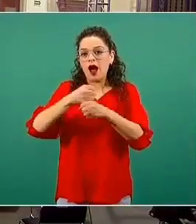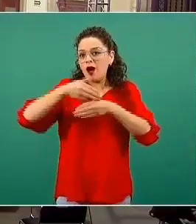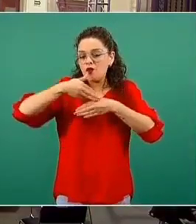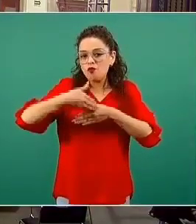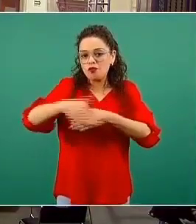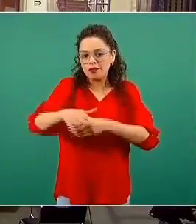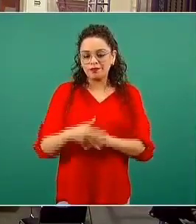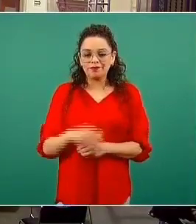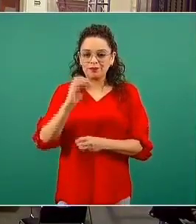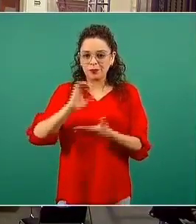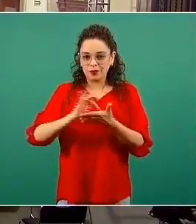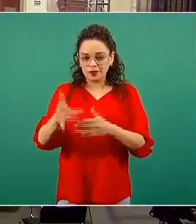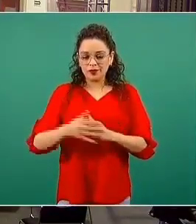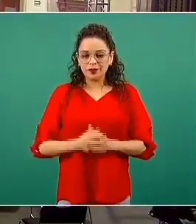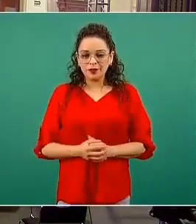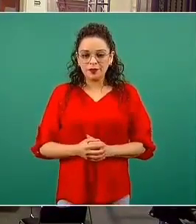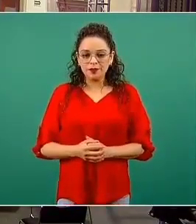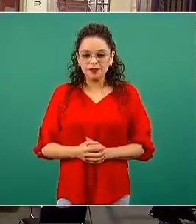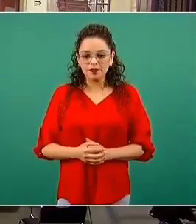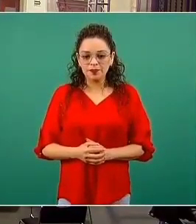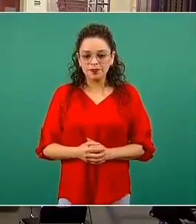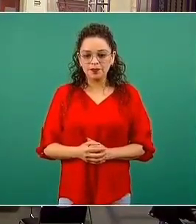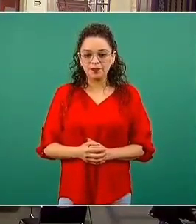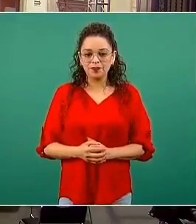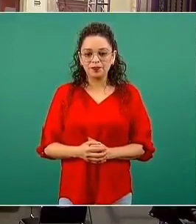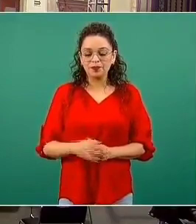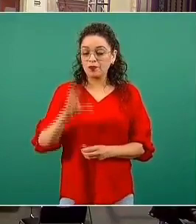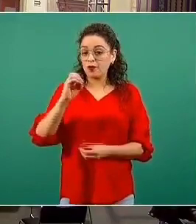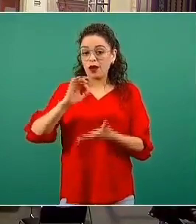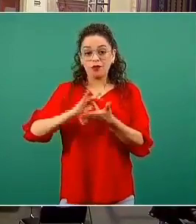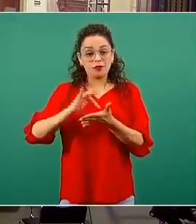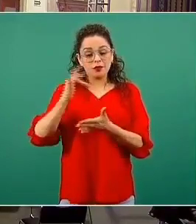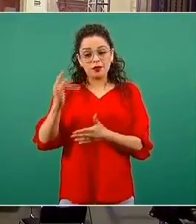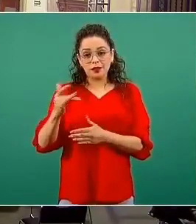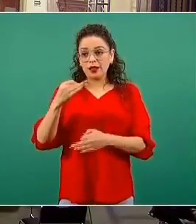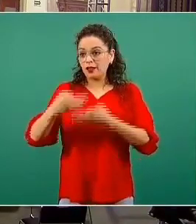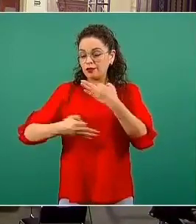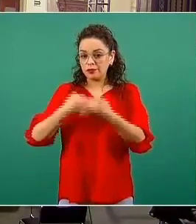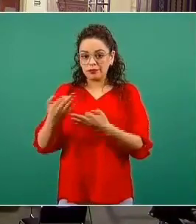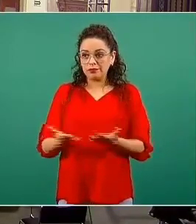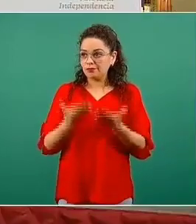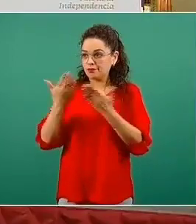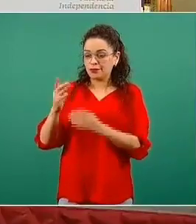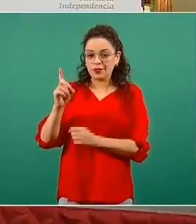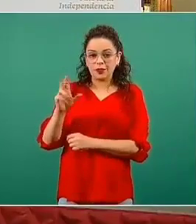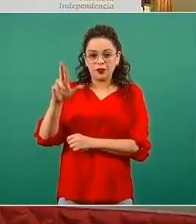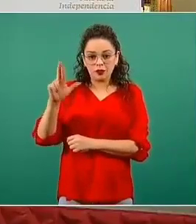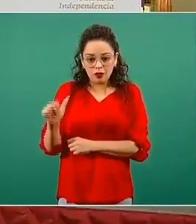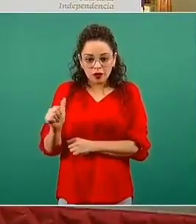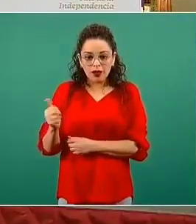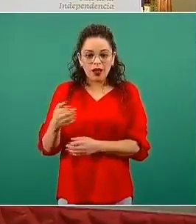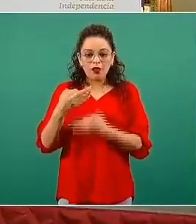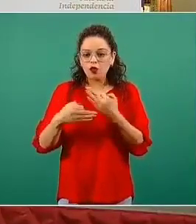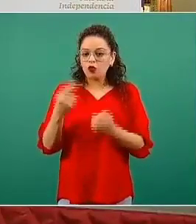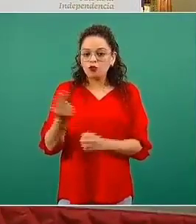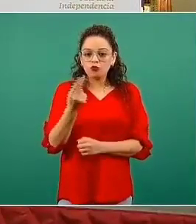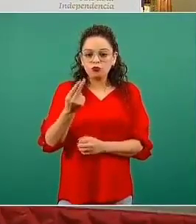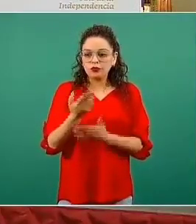Excelente, muchas gracias. Gracias a todas, bueno, a la doctora Giorgilli y a todos ustedes.